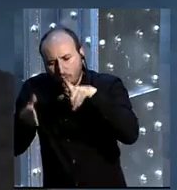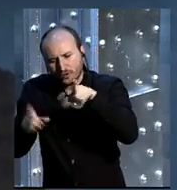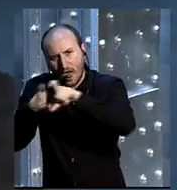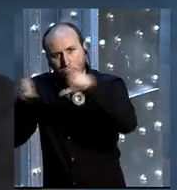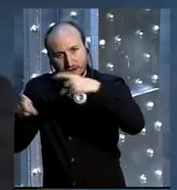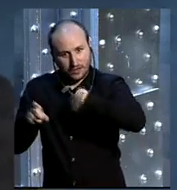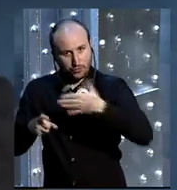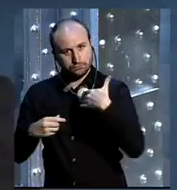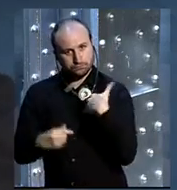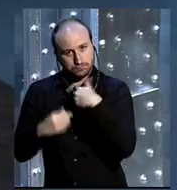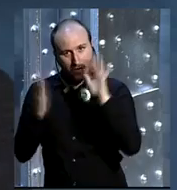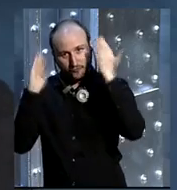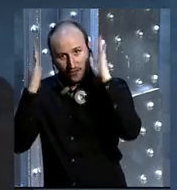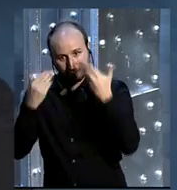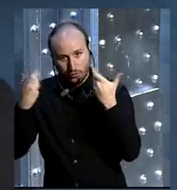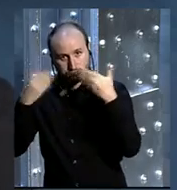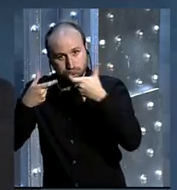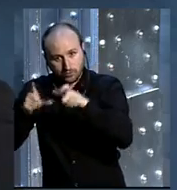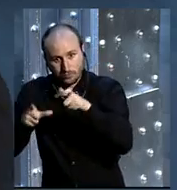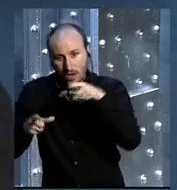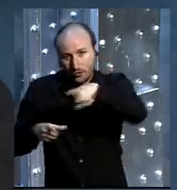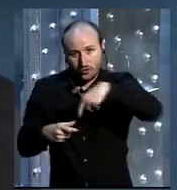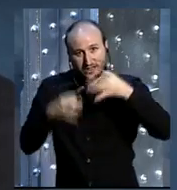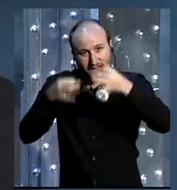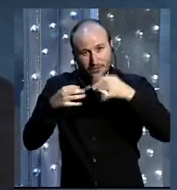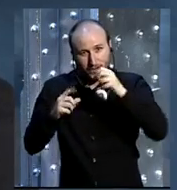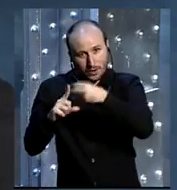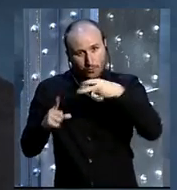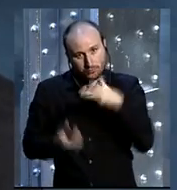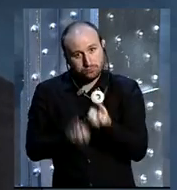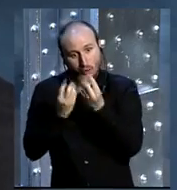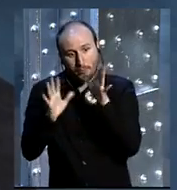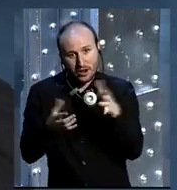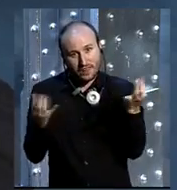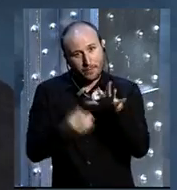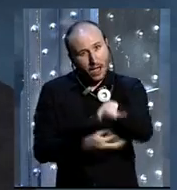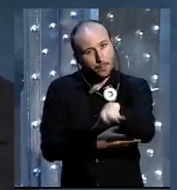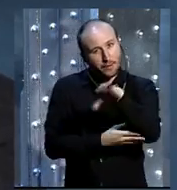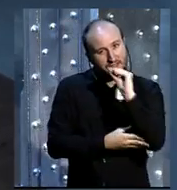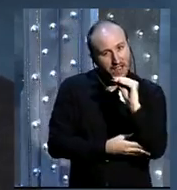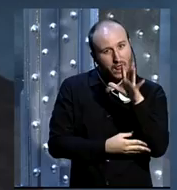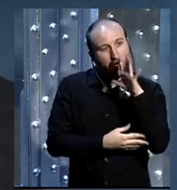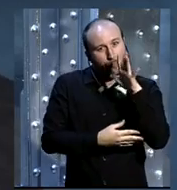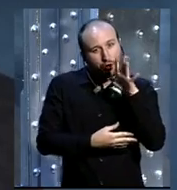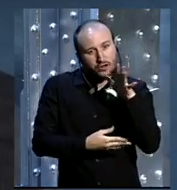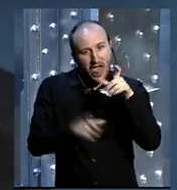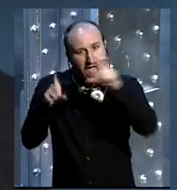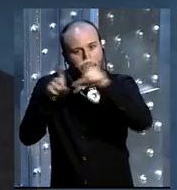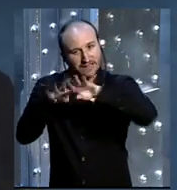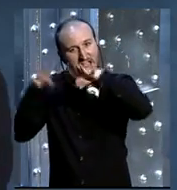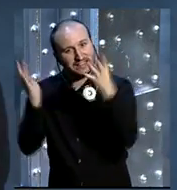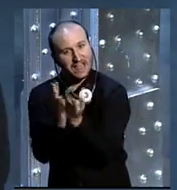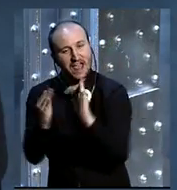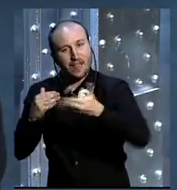que yo represento, y siempre nosotros hablamos de nuestro punto de vista, pero tenemos que comprender que no solamente hay que pensar en las empresas de Internet de